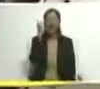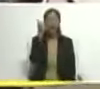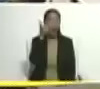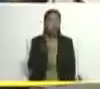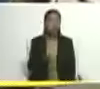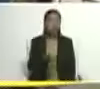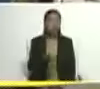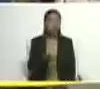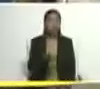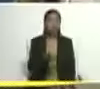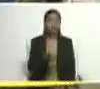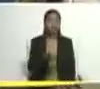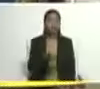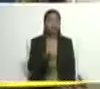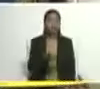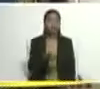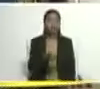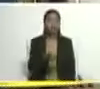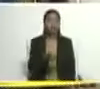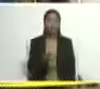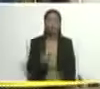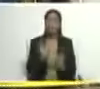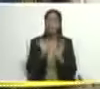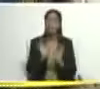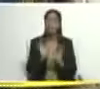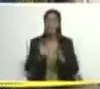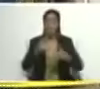Y precisamente nuestra América,